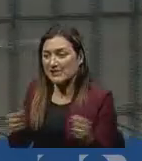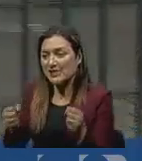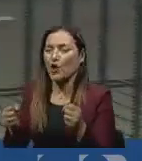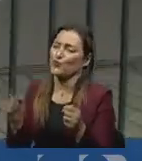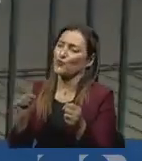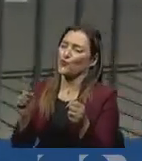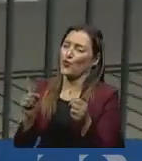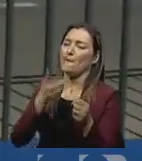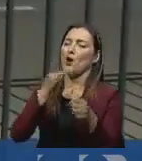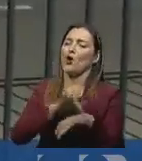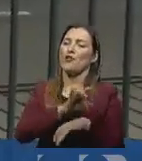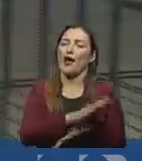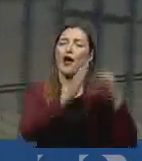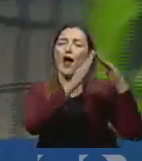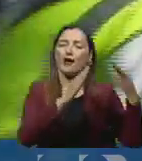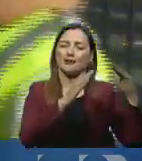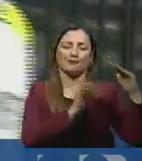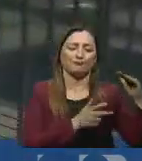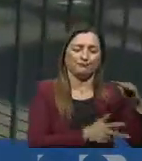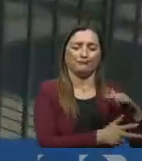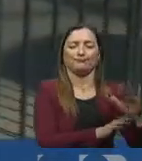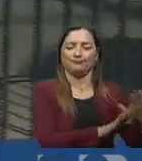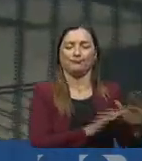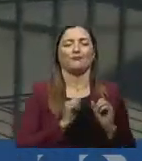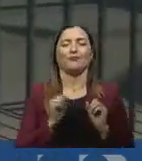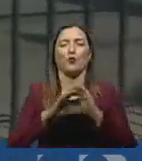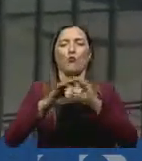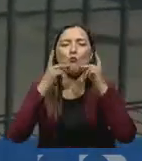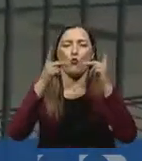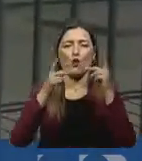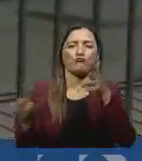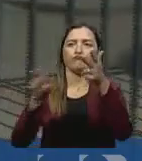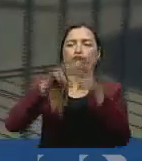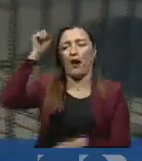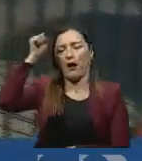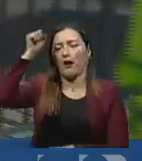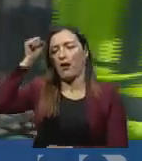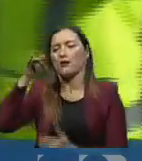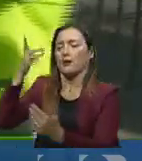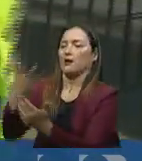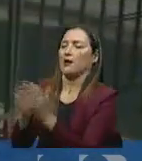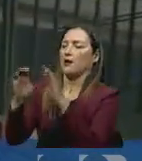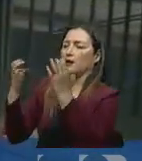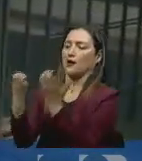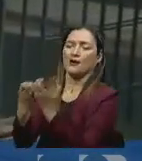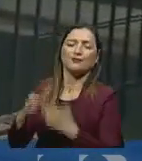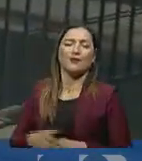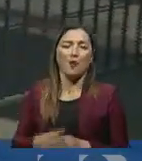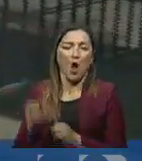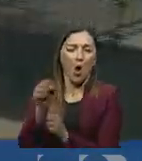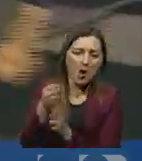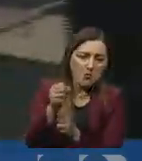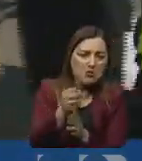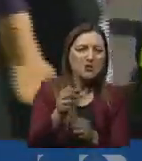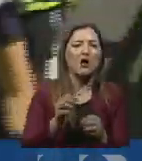los usuarios hacemos una mejora a la movilidad adicional van a estar habilitadas también unidades transporte público del eco vía